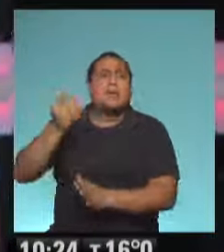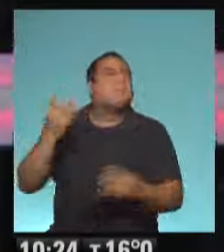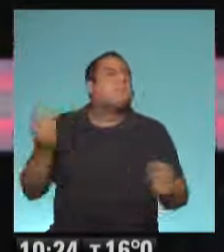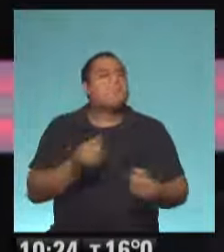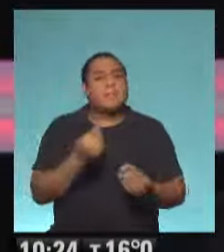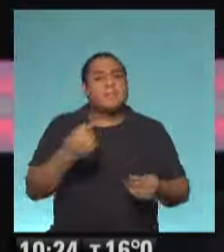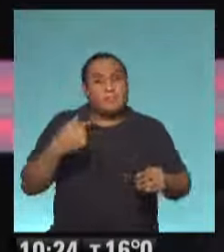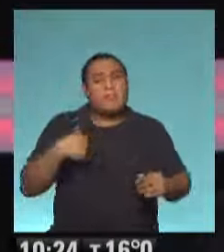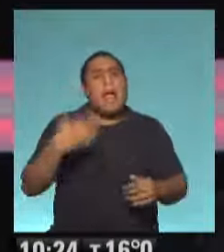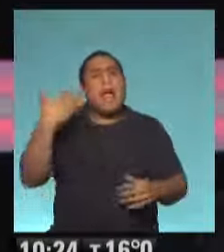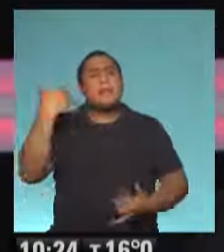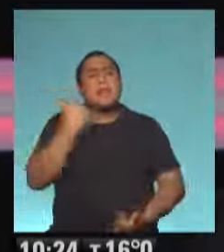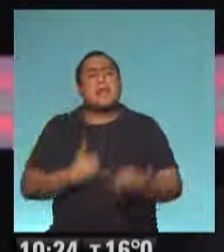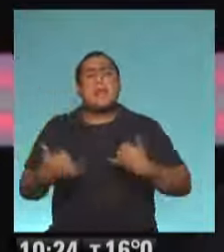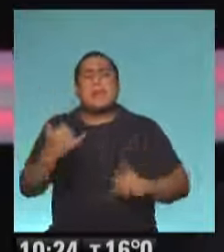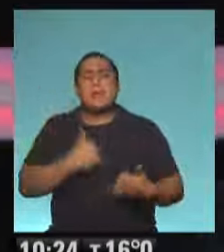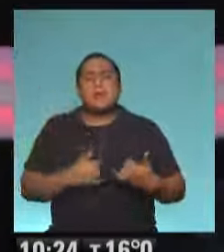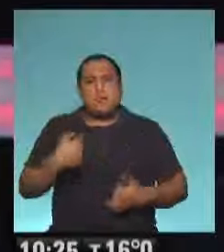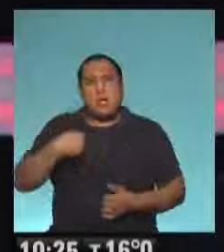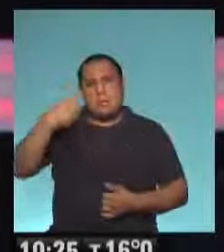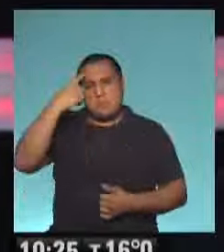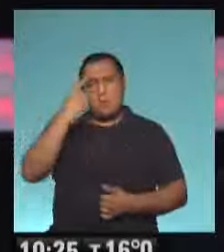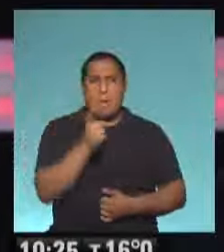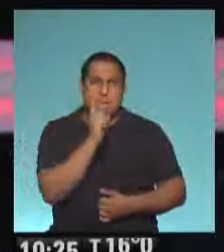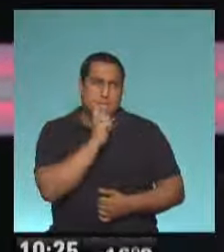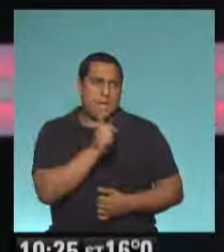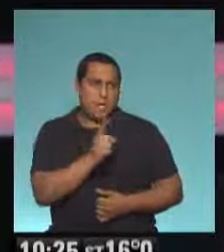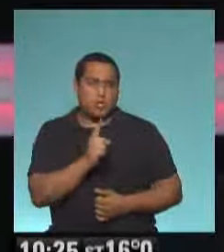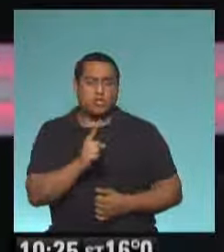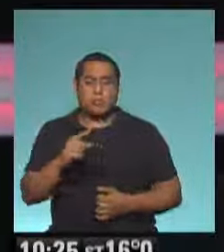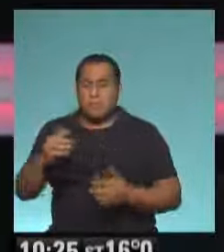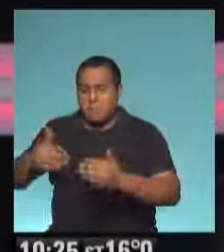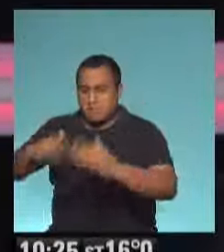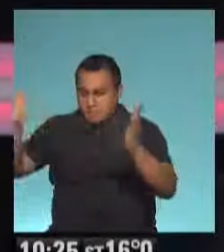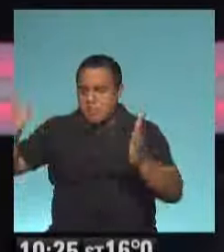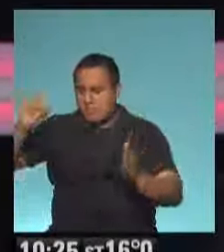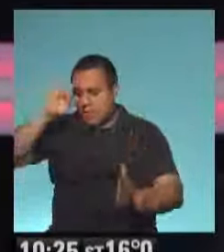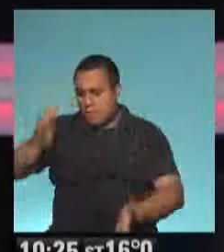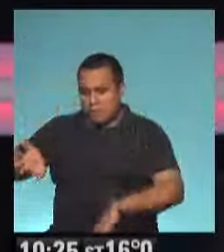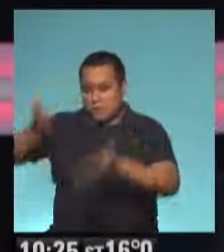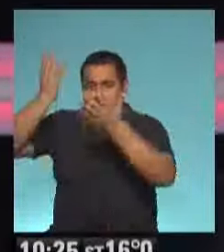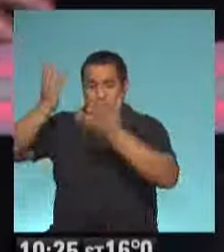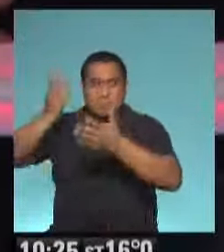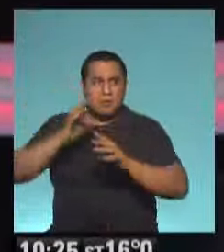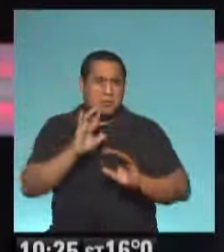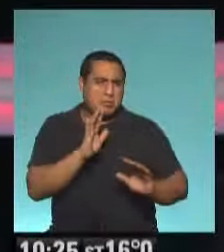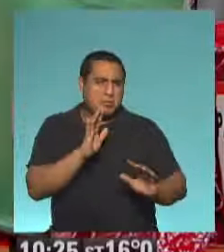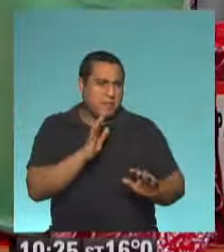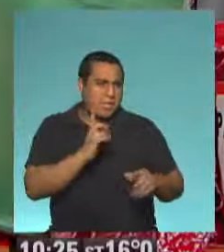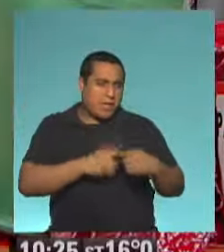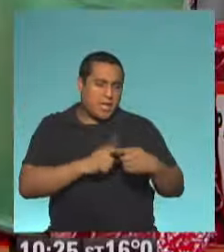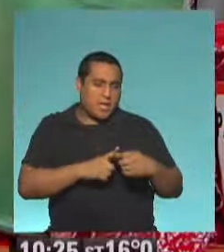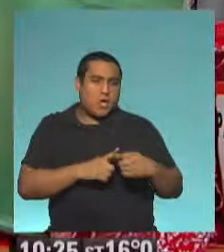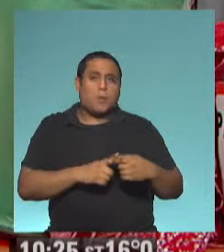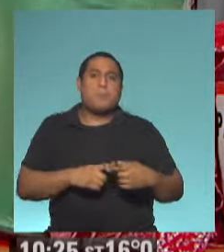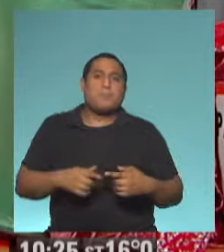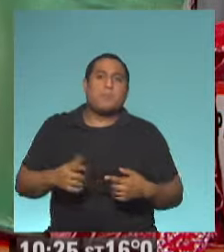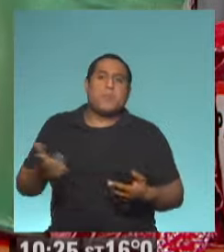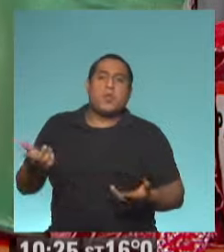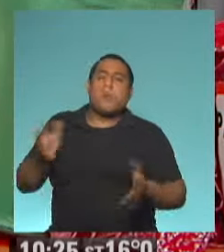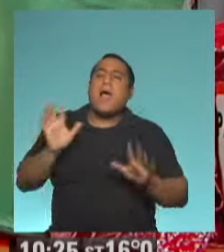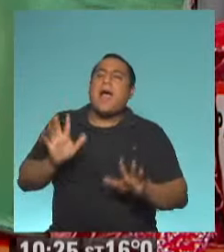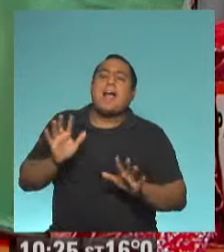a mí me lo han contado. Yo siempre me pregunté si no es peligroso eso. No. Forma parte de la celebración, pero ¿en qué consiste? Claro, es el espíritu del